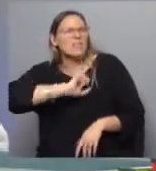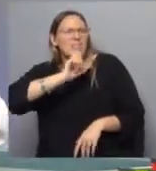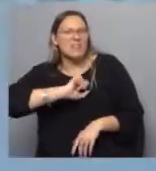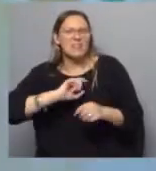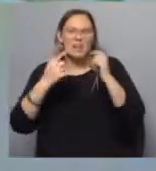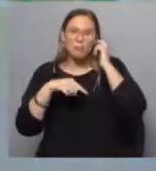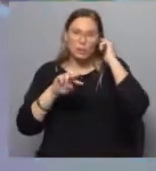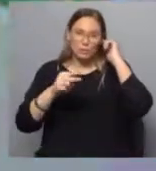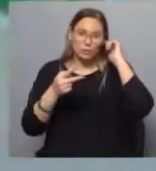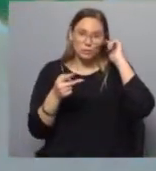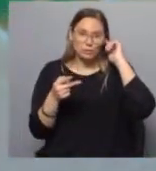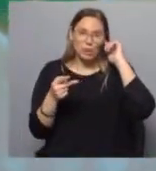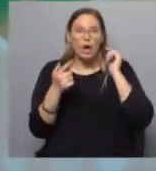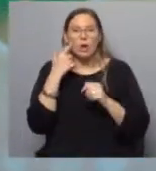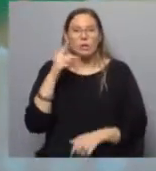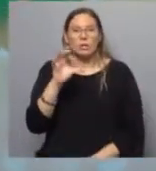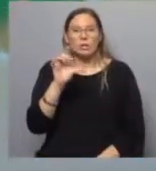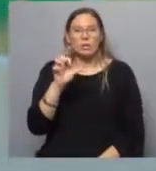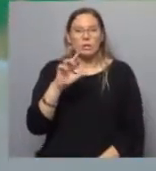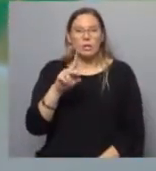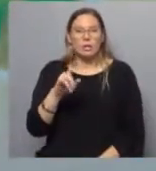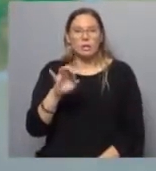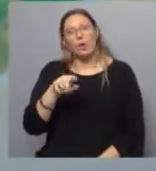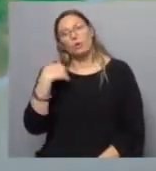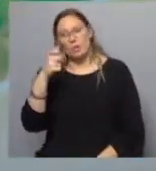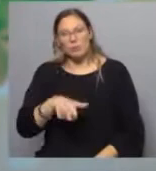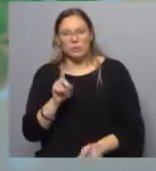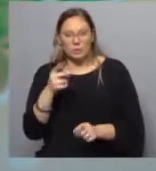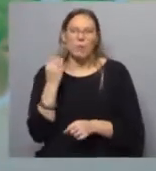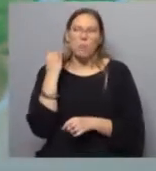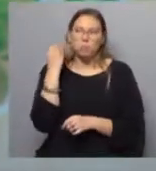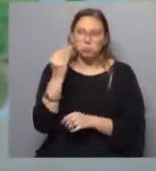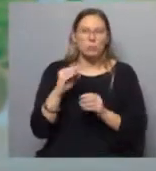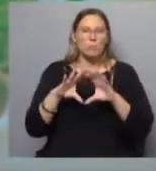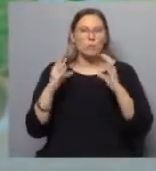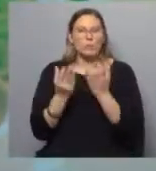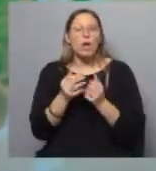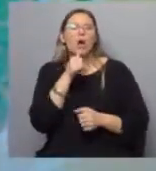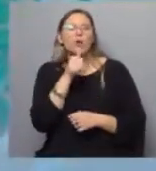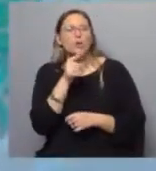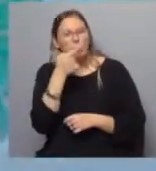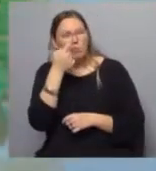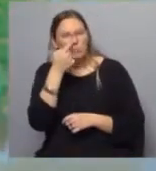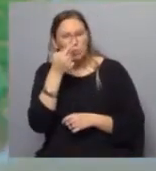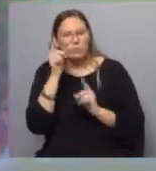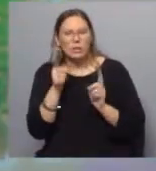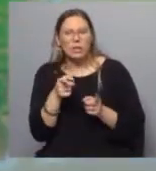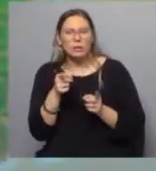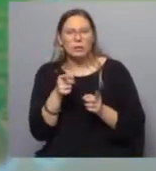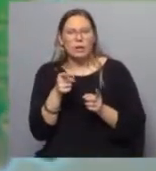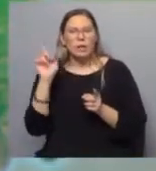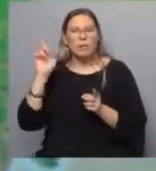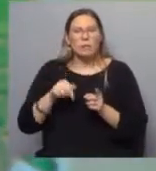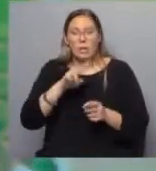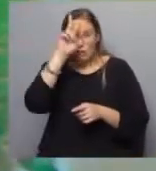Pero ahora en esta segunda parte vamos a conocer a Sergio Devoto, que es otro de los clasificados al Mundial, que nos comentó algo que estaba muy interesante también, es que es descendiente